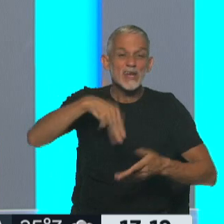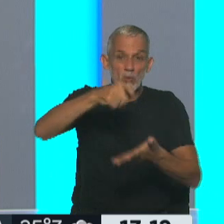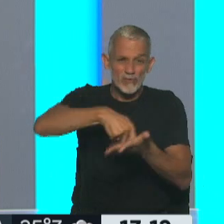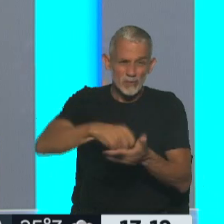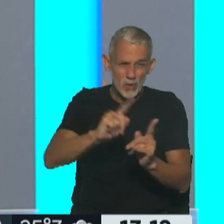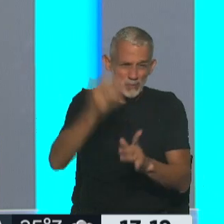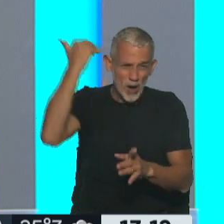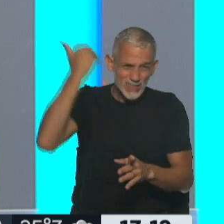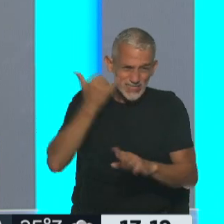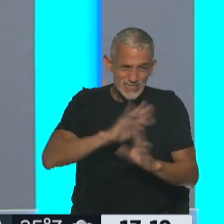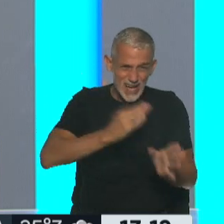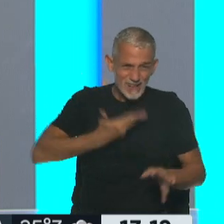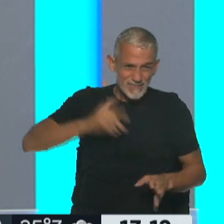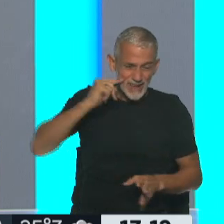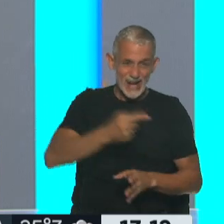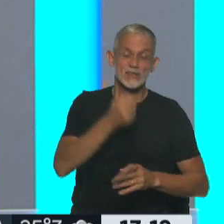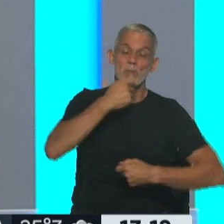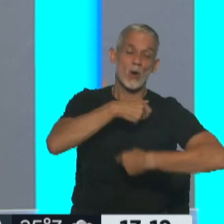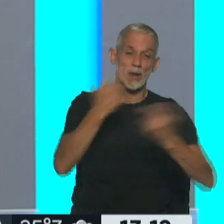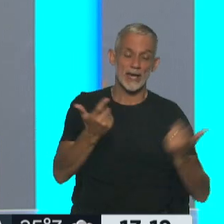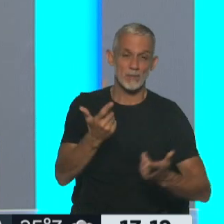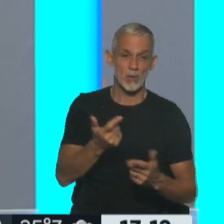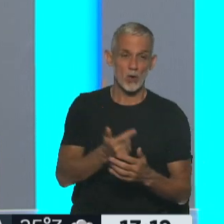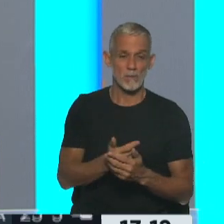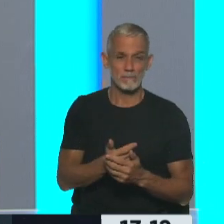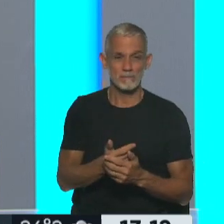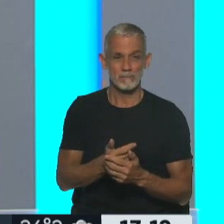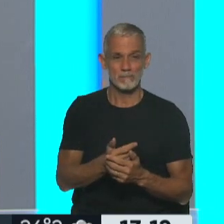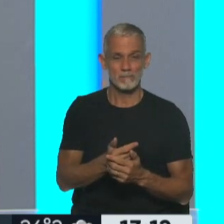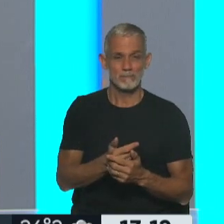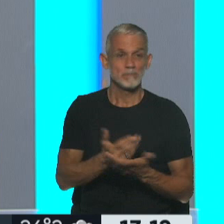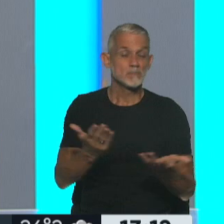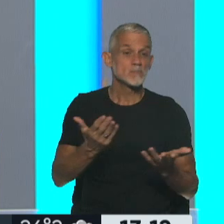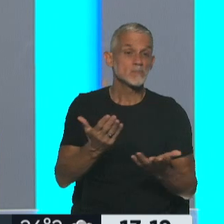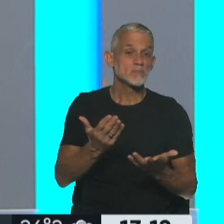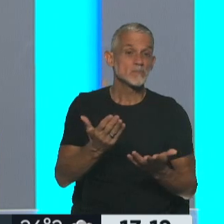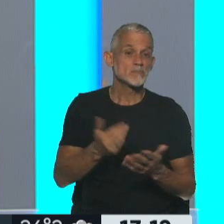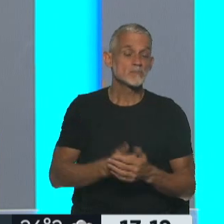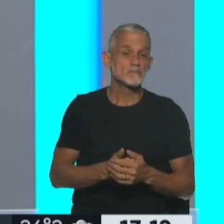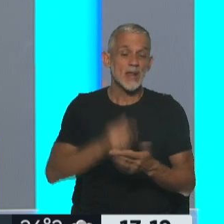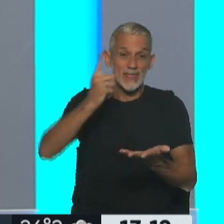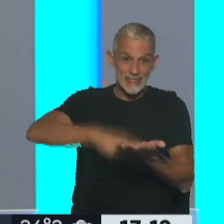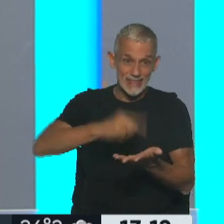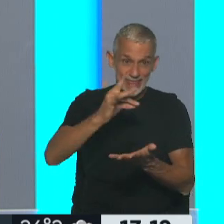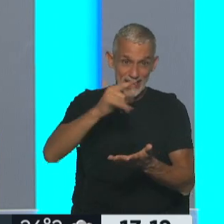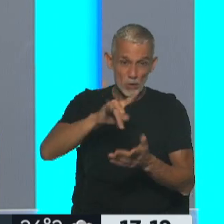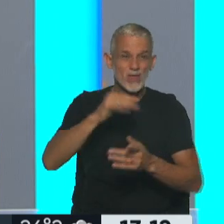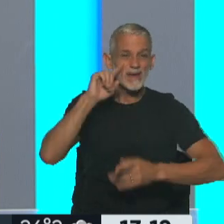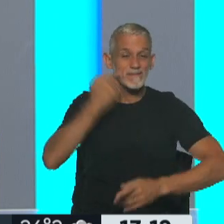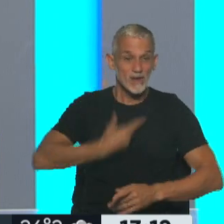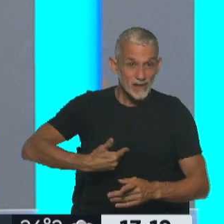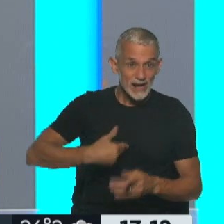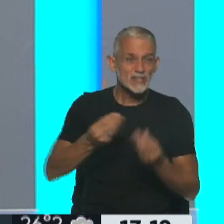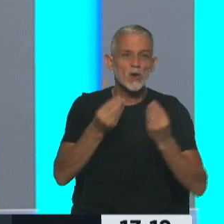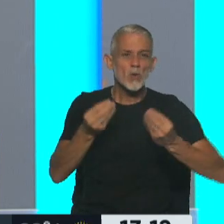en su momento que tenían que ver, por ejemplo, más de un decreto de necesidad de urgencia de Alberto Fernández, tenía que ver